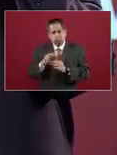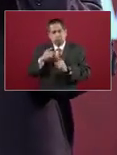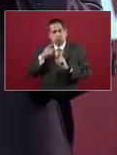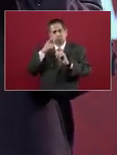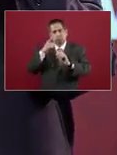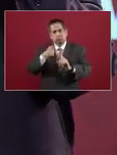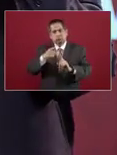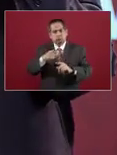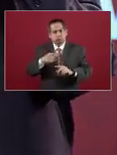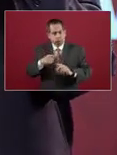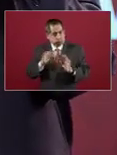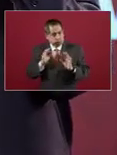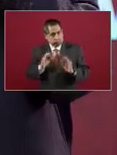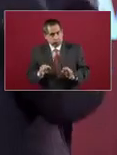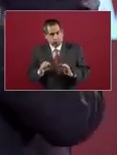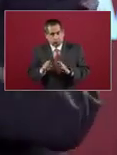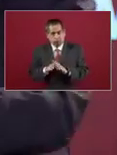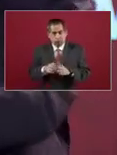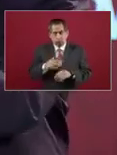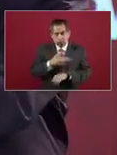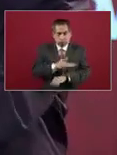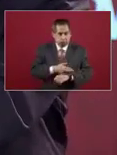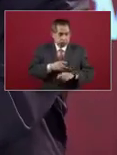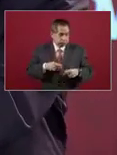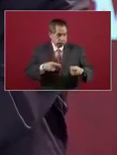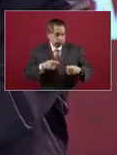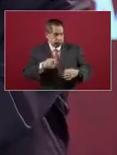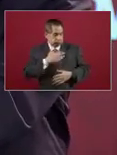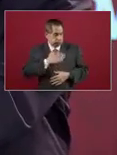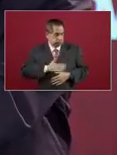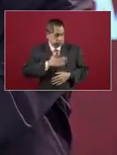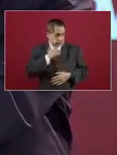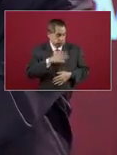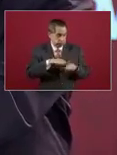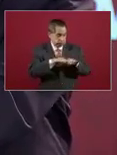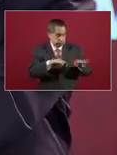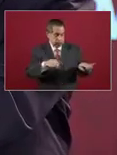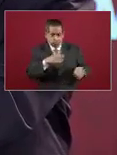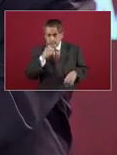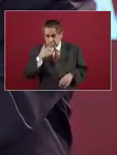el propósito de mejorar la impartición de justicia.